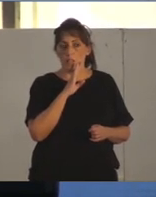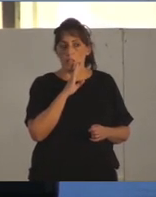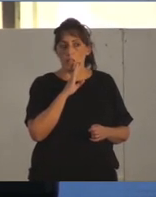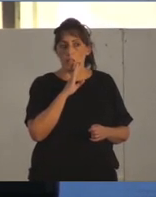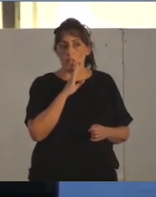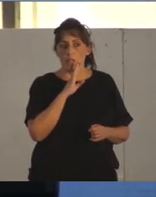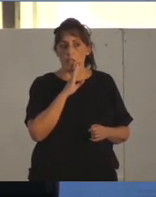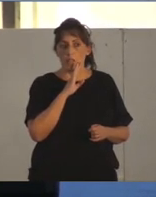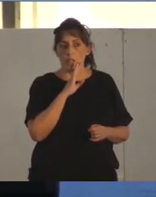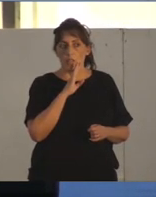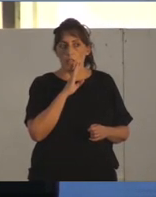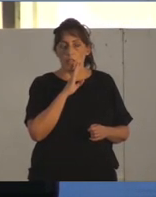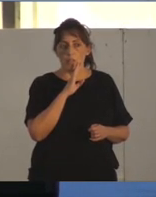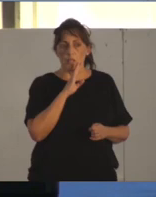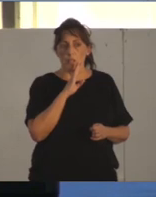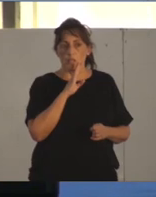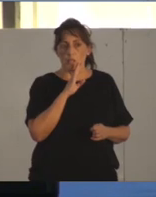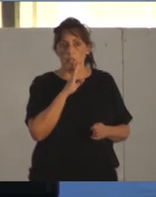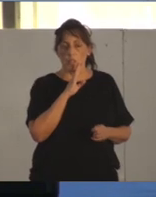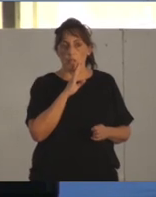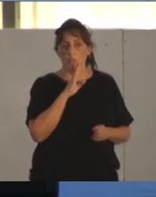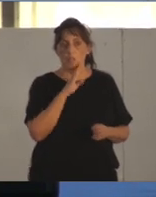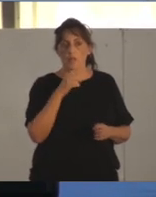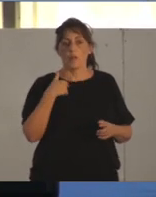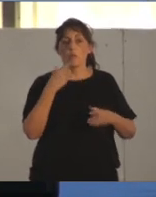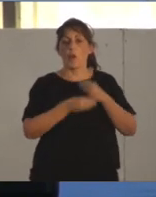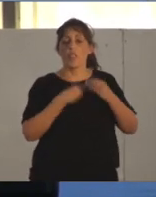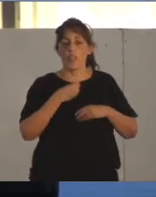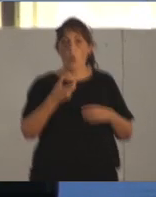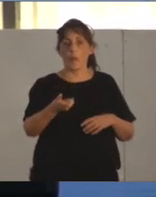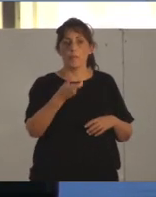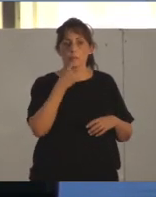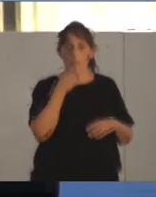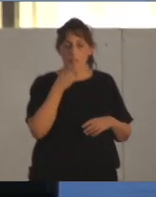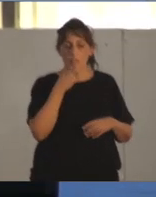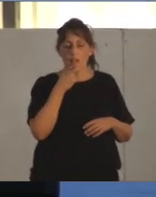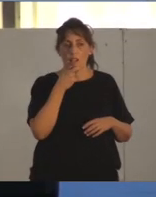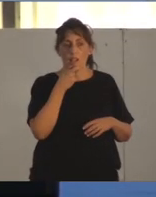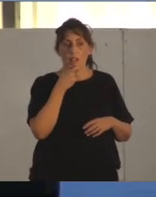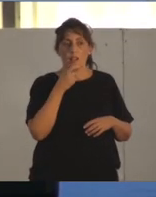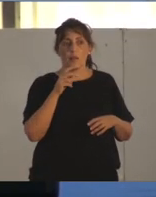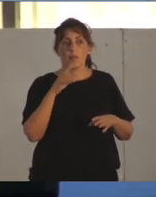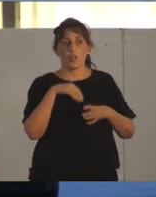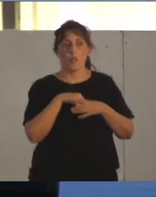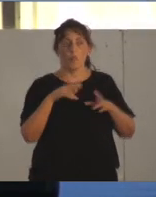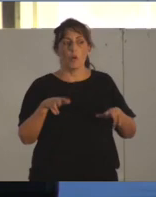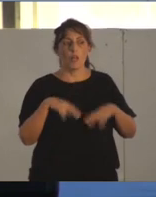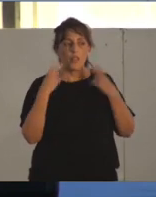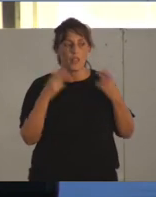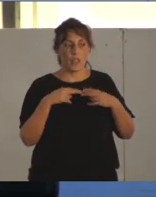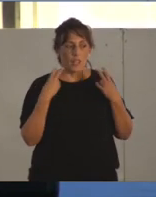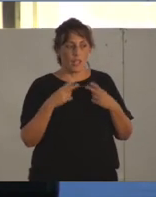me prepara pizza que tú dices.